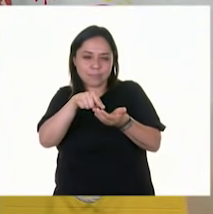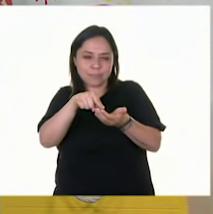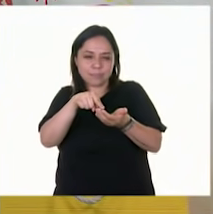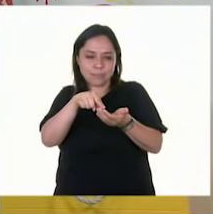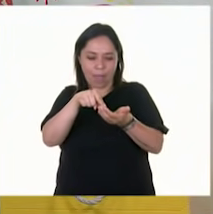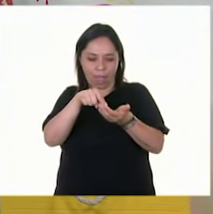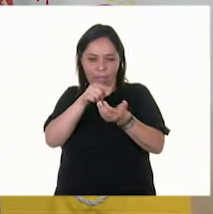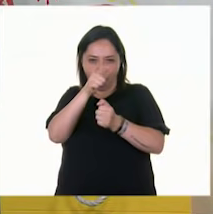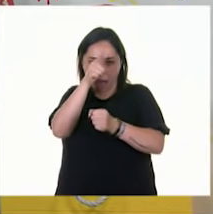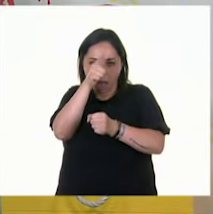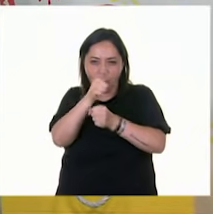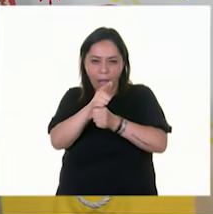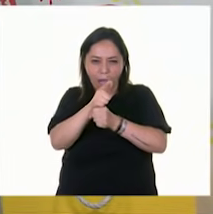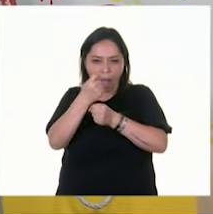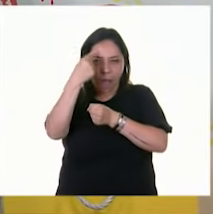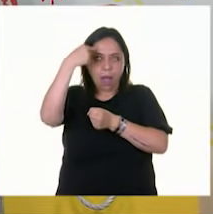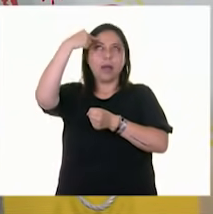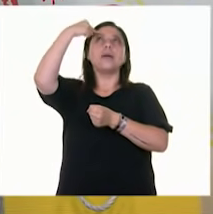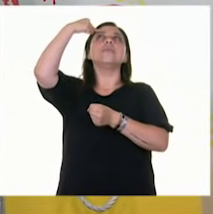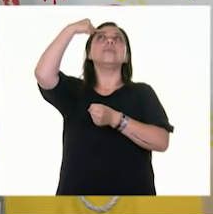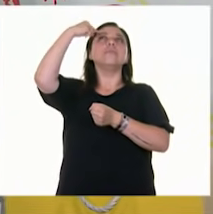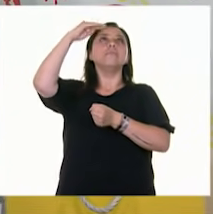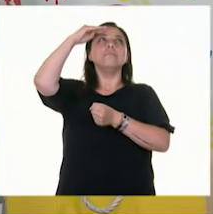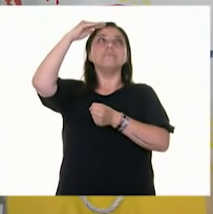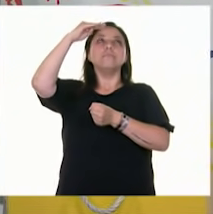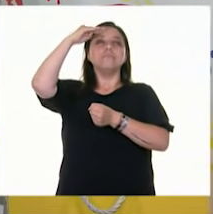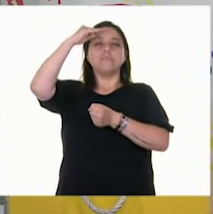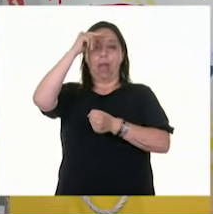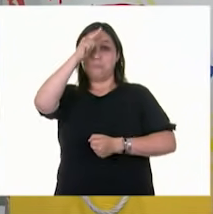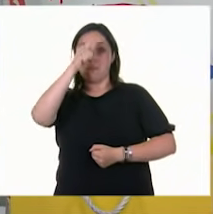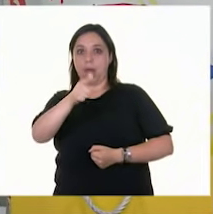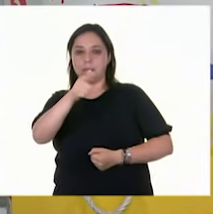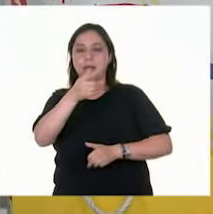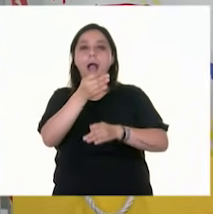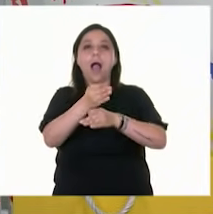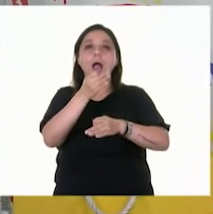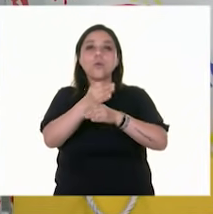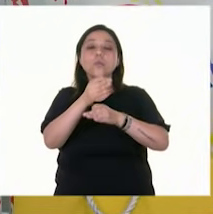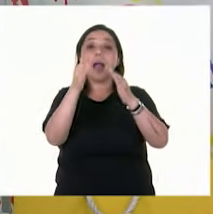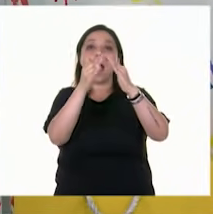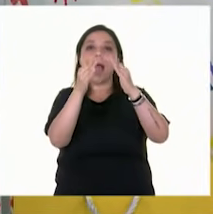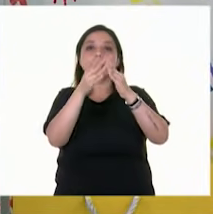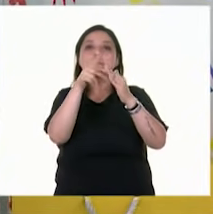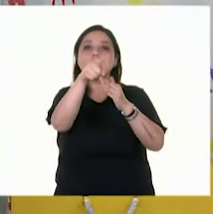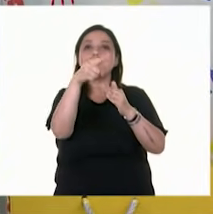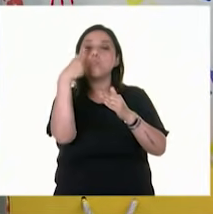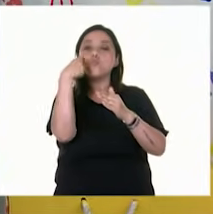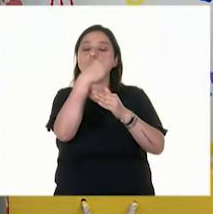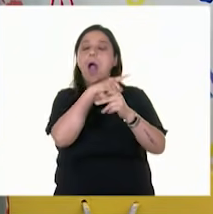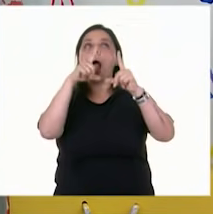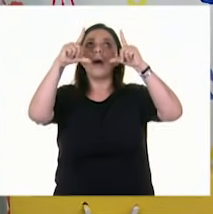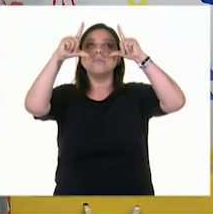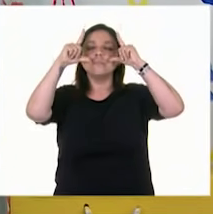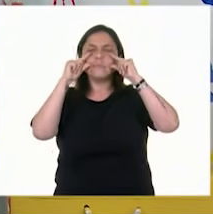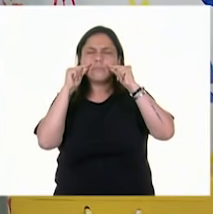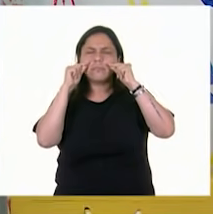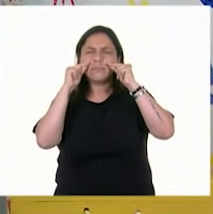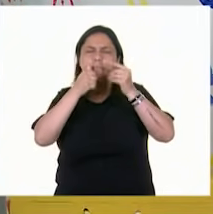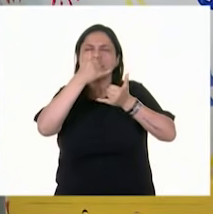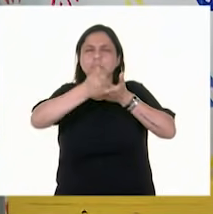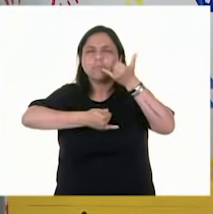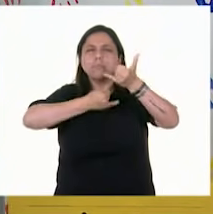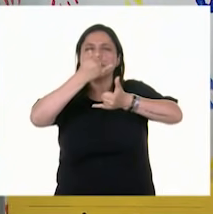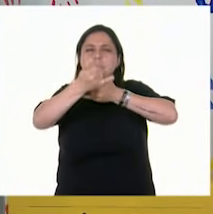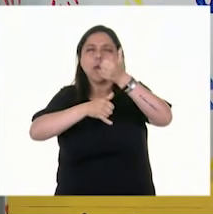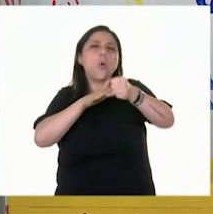pensamientos y así que ahorita quiero que ustedes en casa cierren los ojos y piensen en un juego que podemos realizar